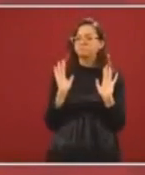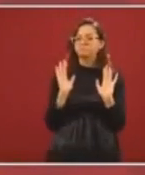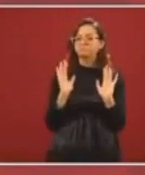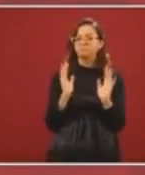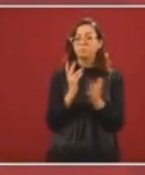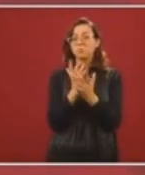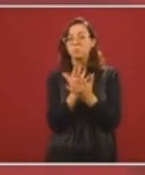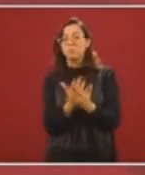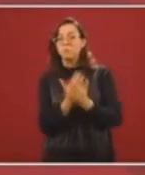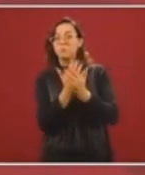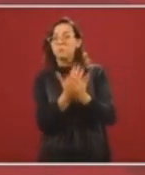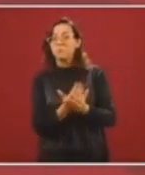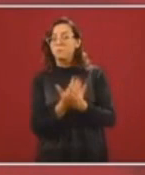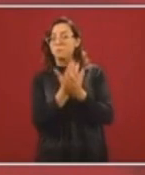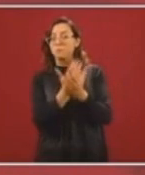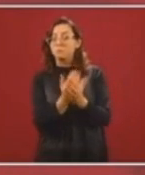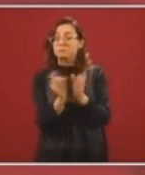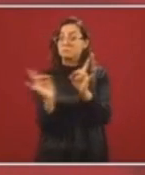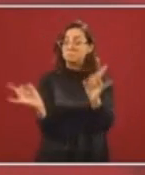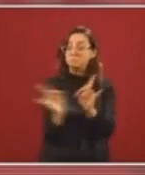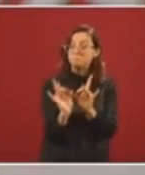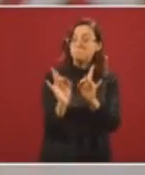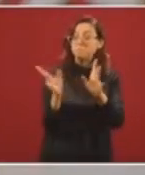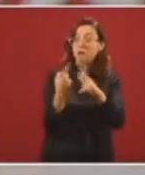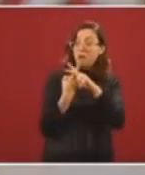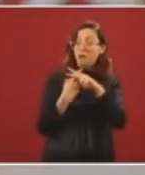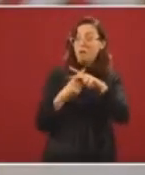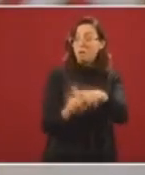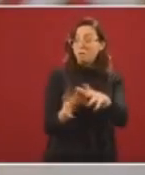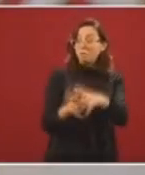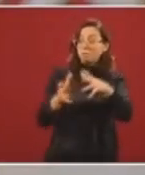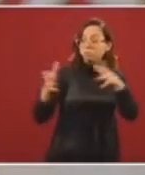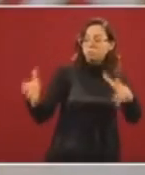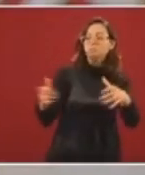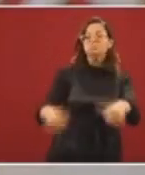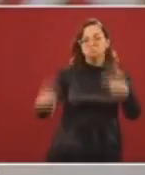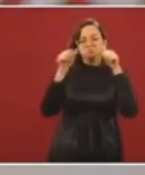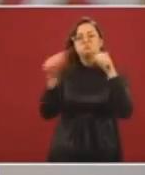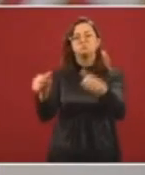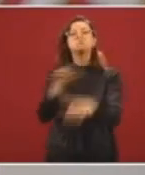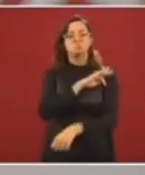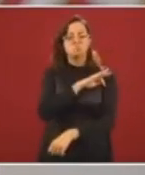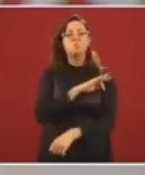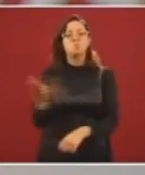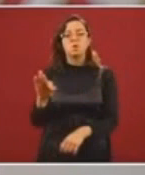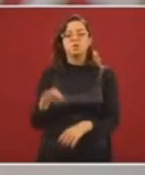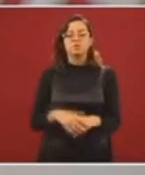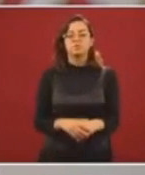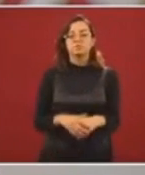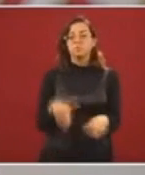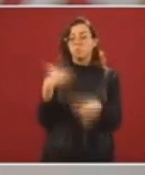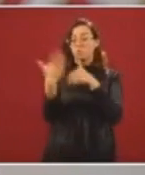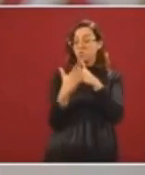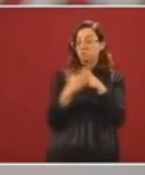se nos presente una mayor demanda de hospitalización, de atención